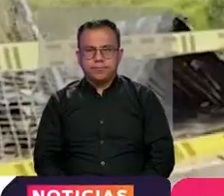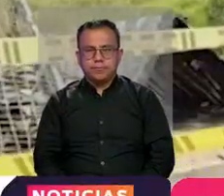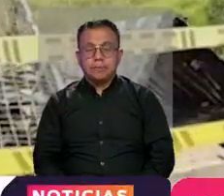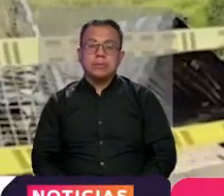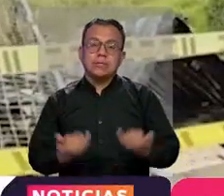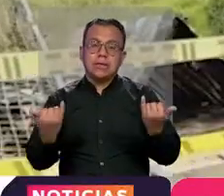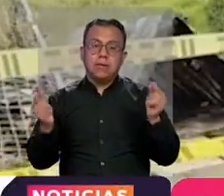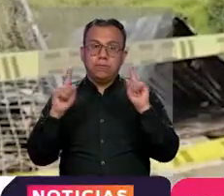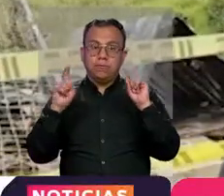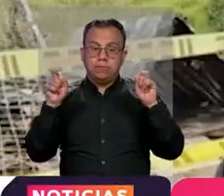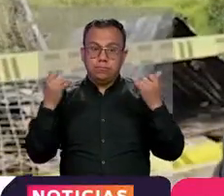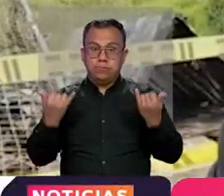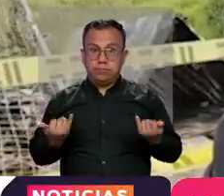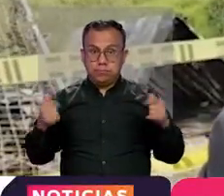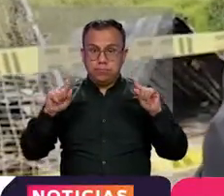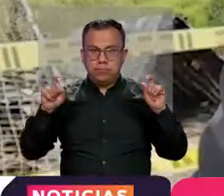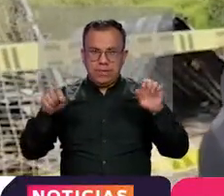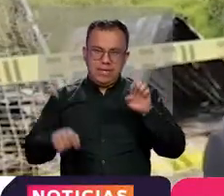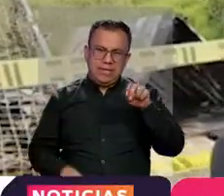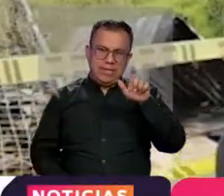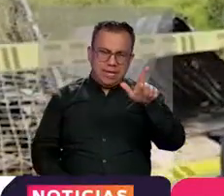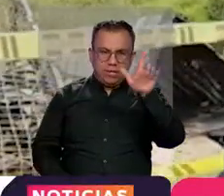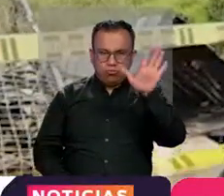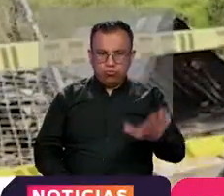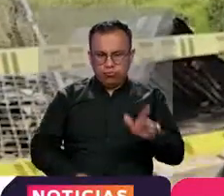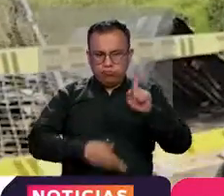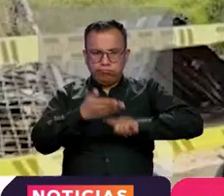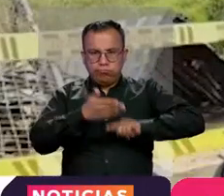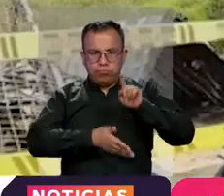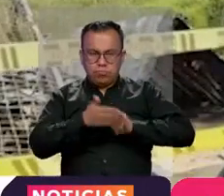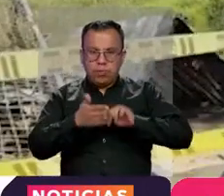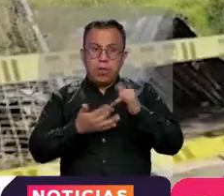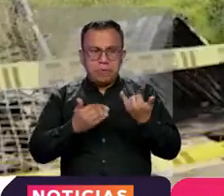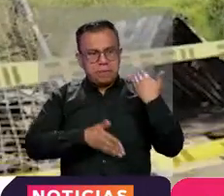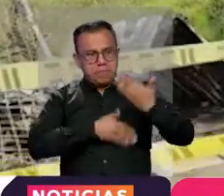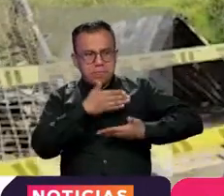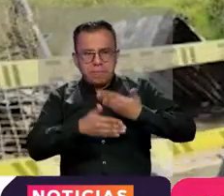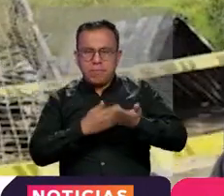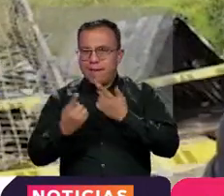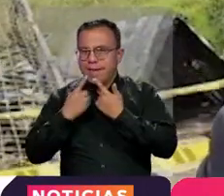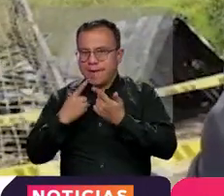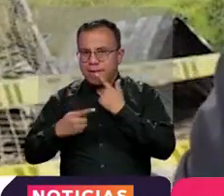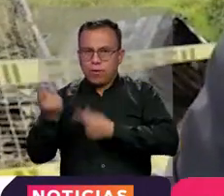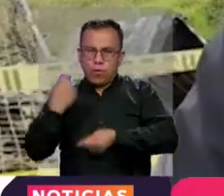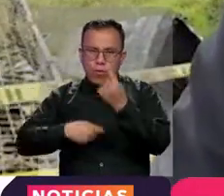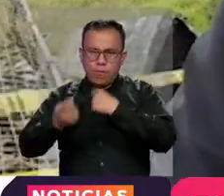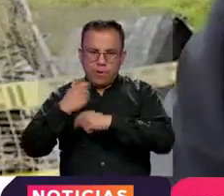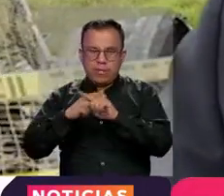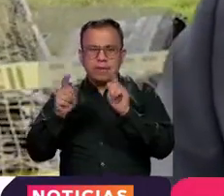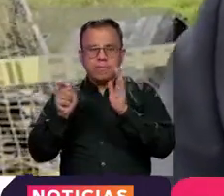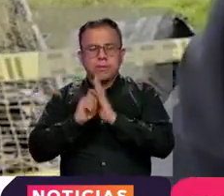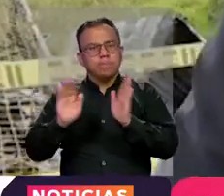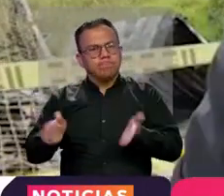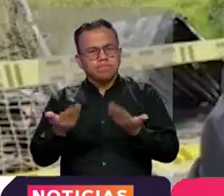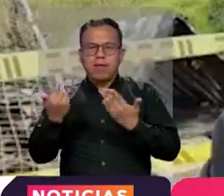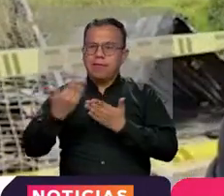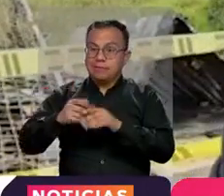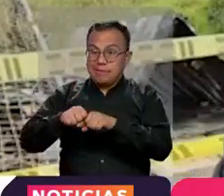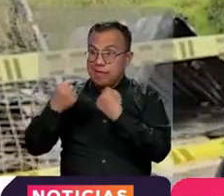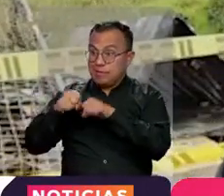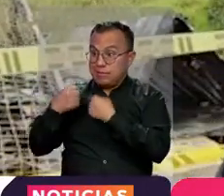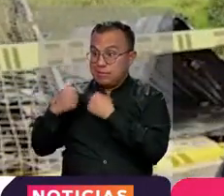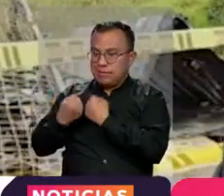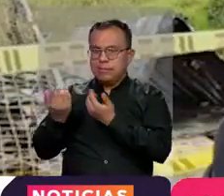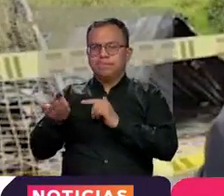Por el momento, Enel y su contratista Proin adelantan conversaciones con los comerciantes para revisar daños y